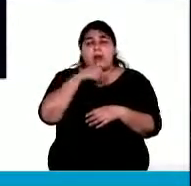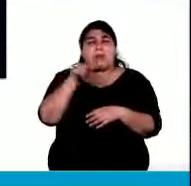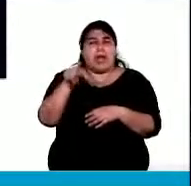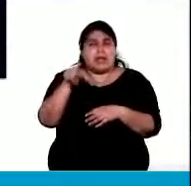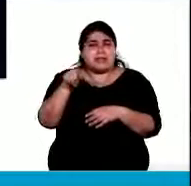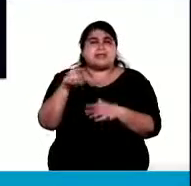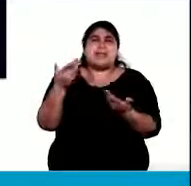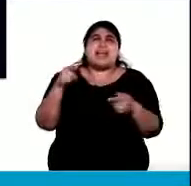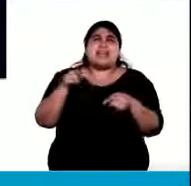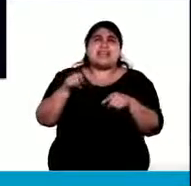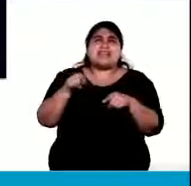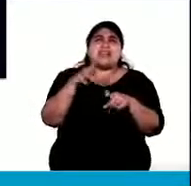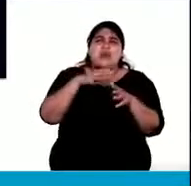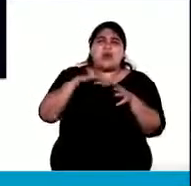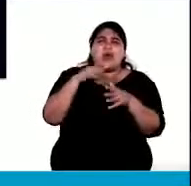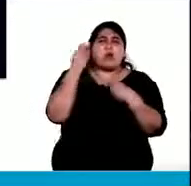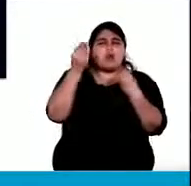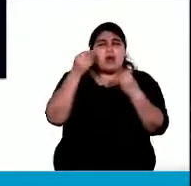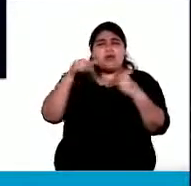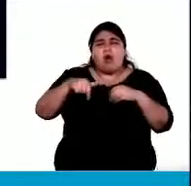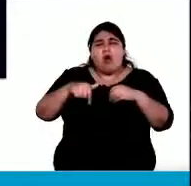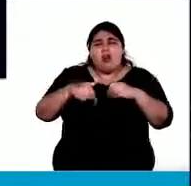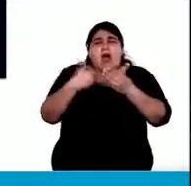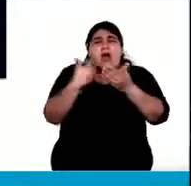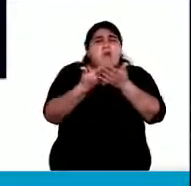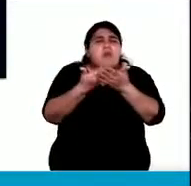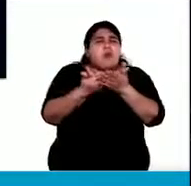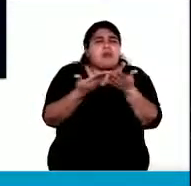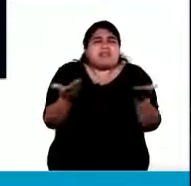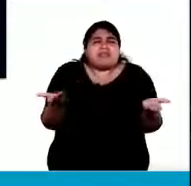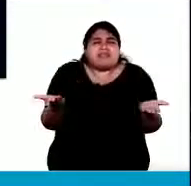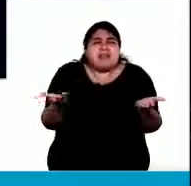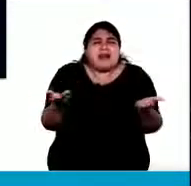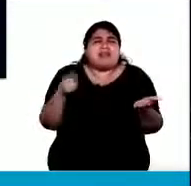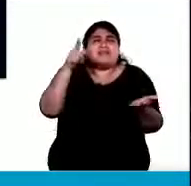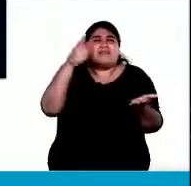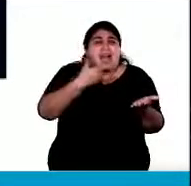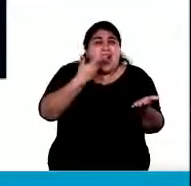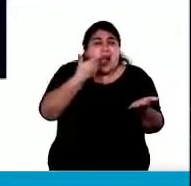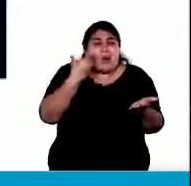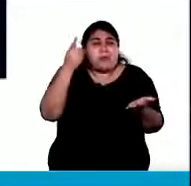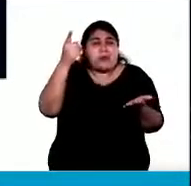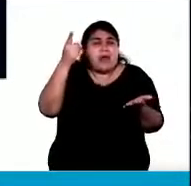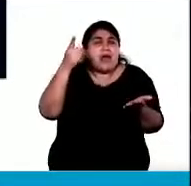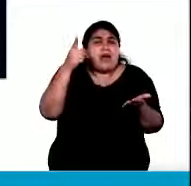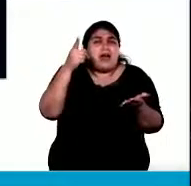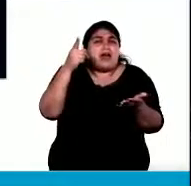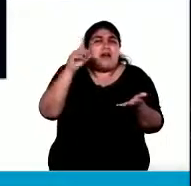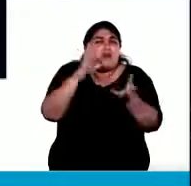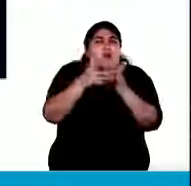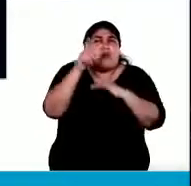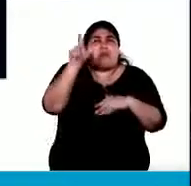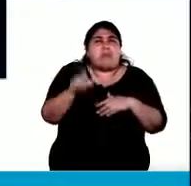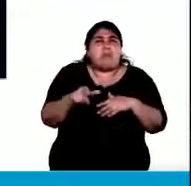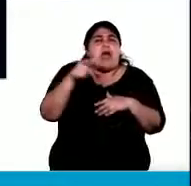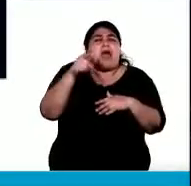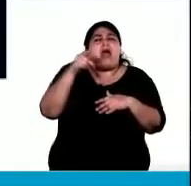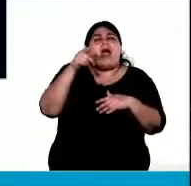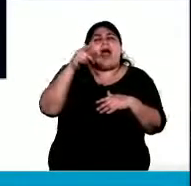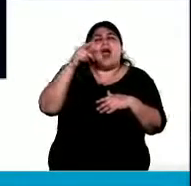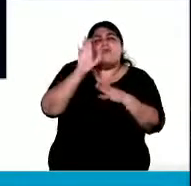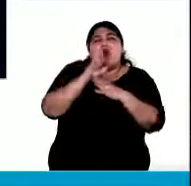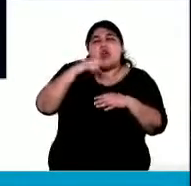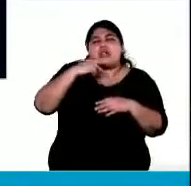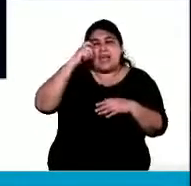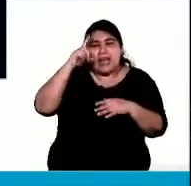ese sentido preocupante hacer este planteo después de que quien hace el planteo haya sido concejal, haya sido secretario de